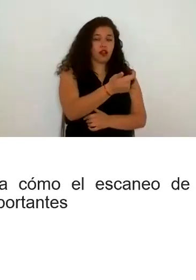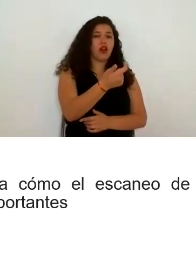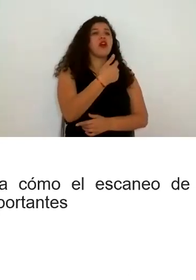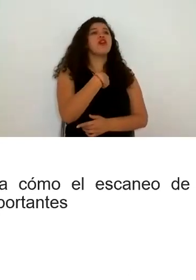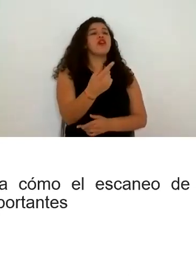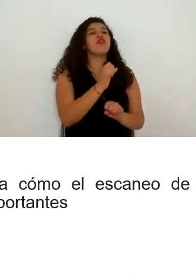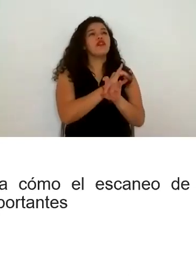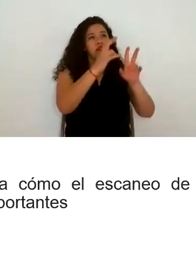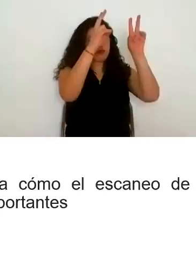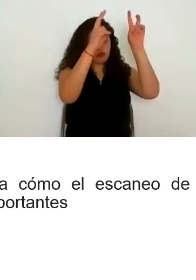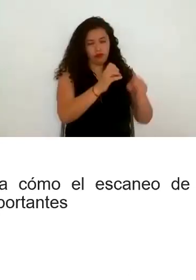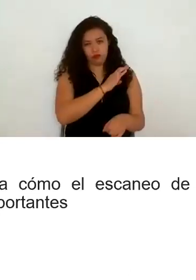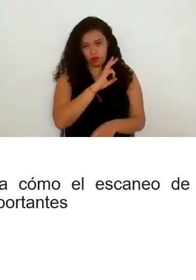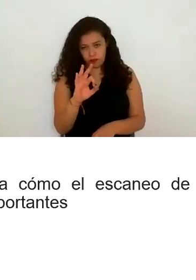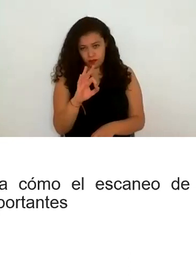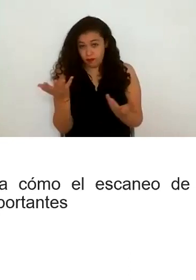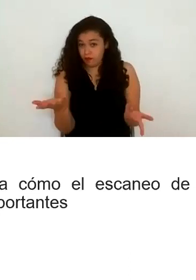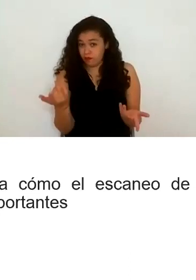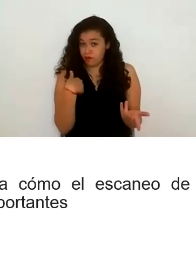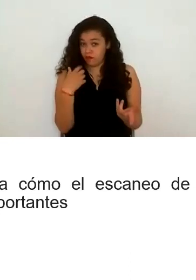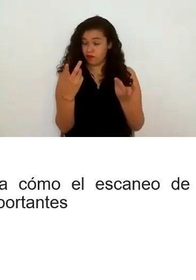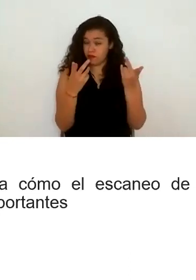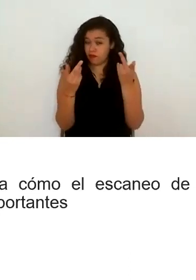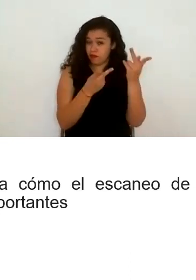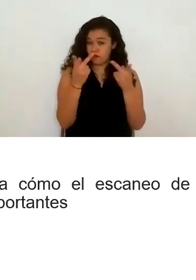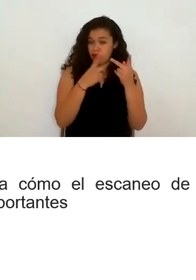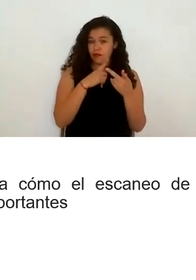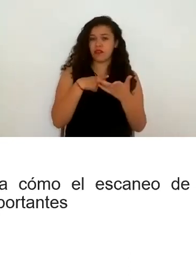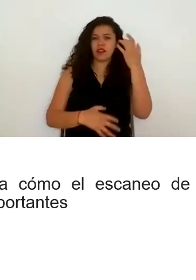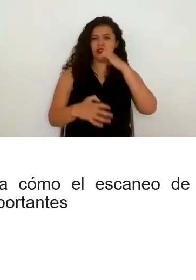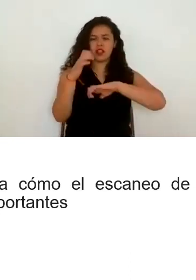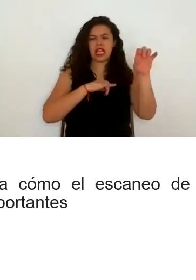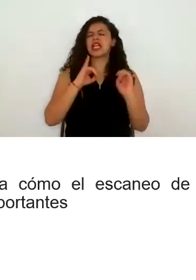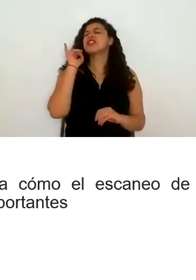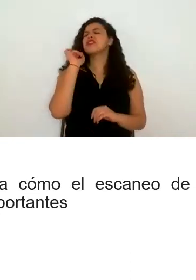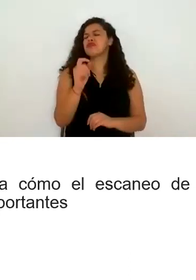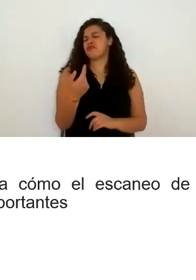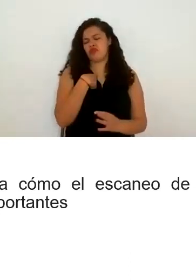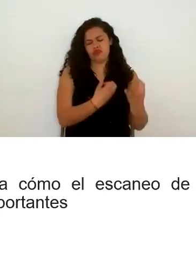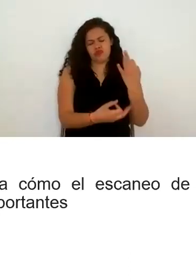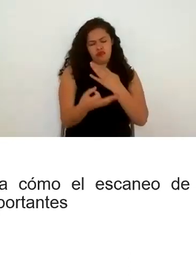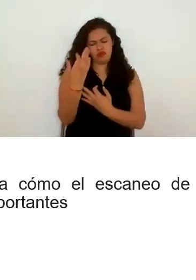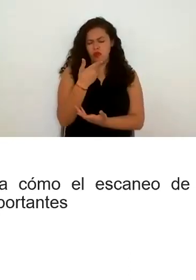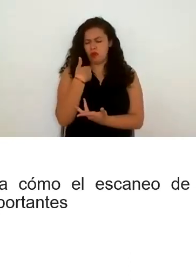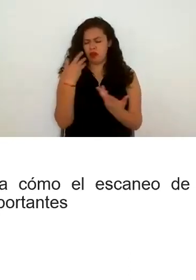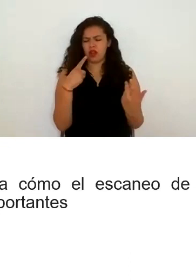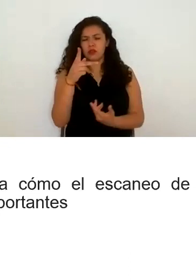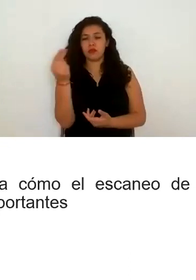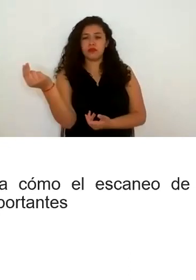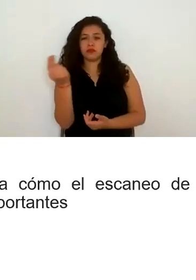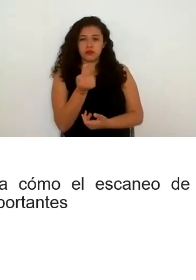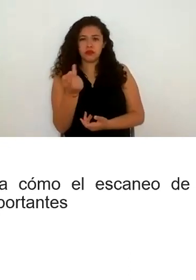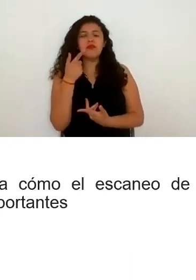rescatar la información, ¿no? Entonces, estas empresas dicen, no, sí, yo te manejo todo, cuando tú lo requieras,